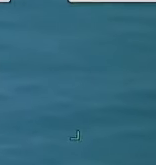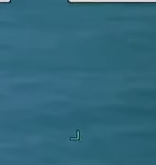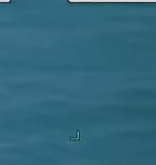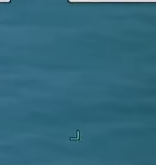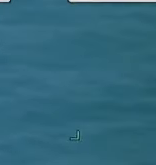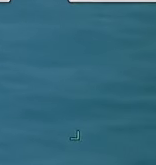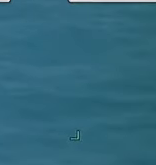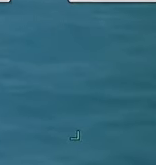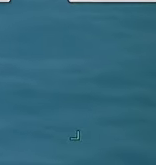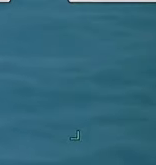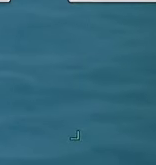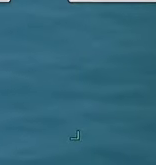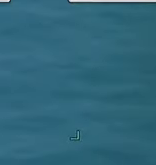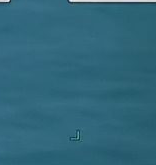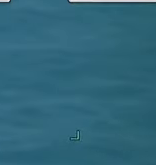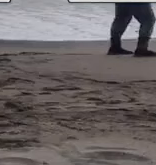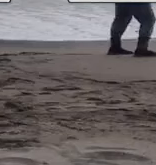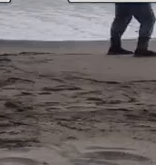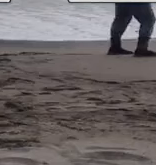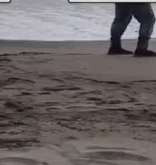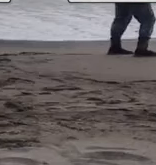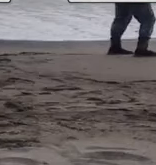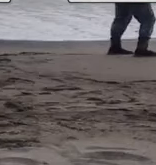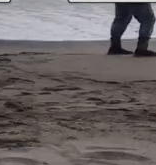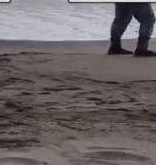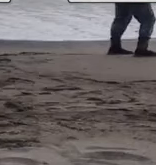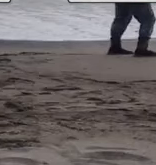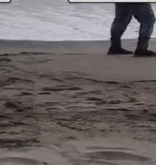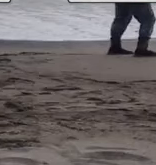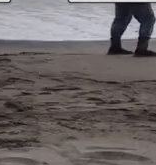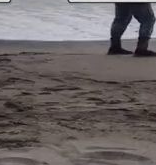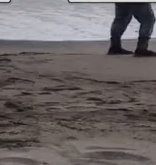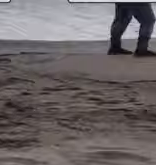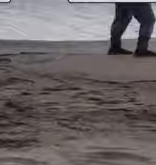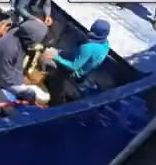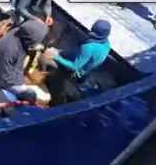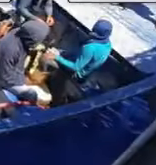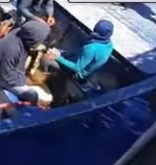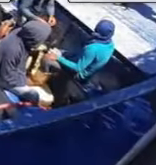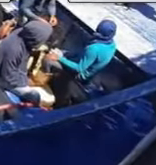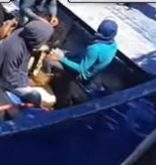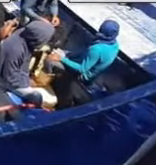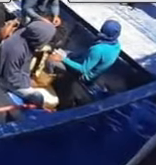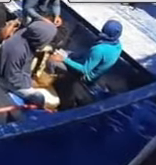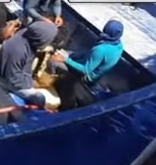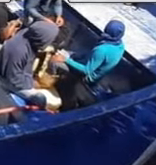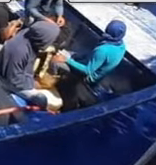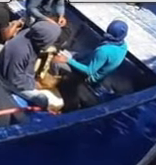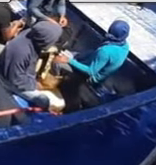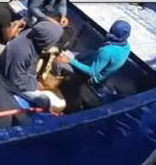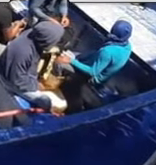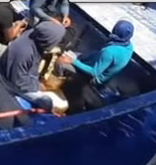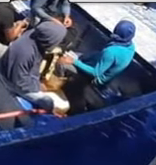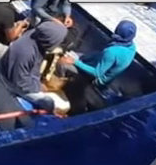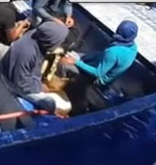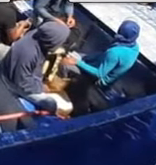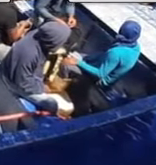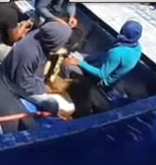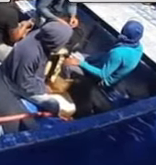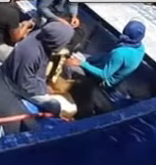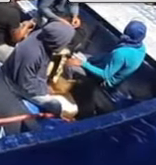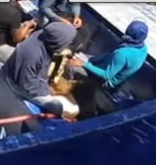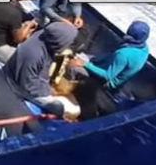el año próximo pasado se decomisaron 65 embarcaciones, que sumadas a lo decomisado en todo el sexenio, arroja un